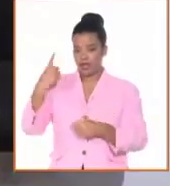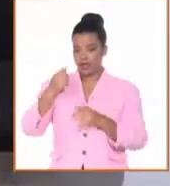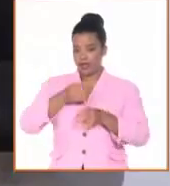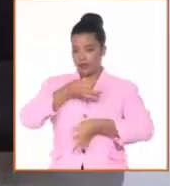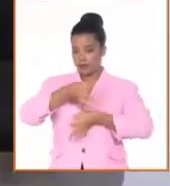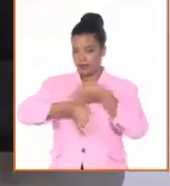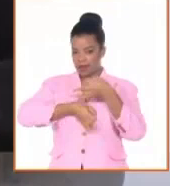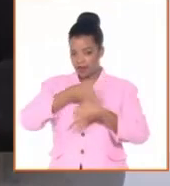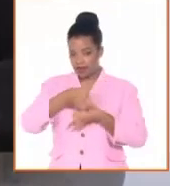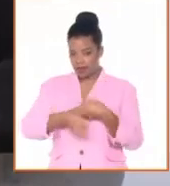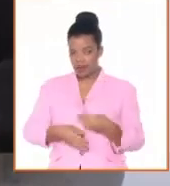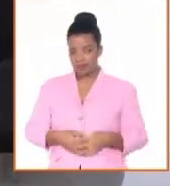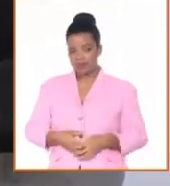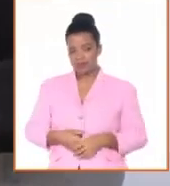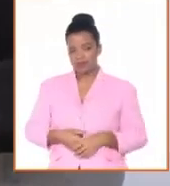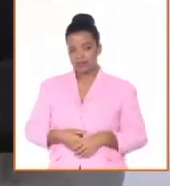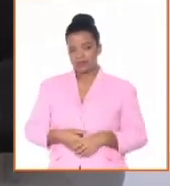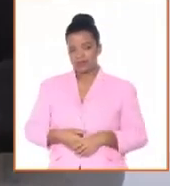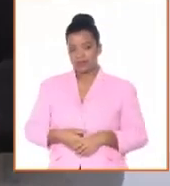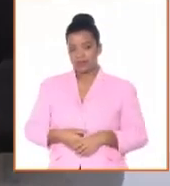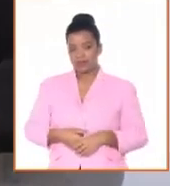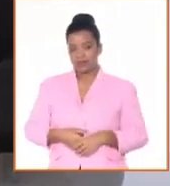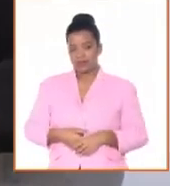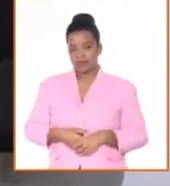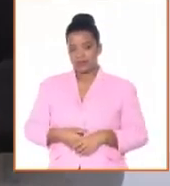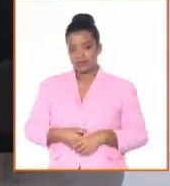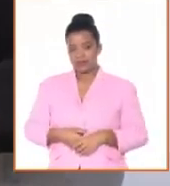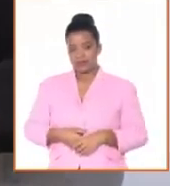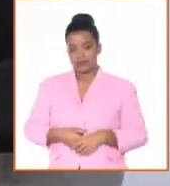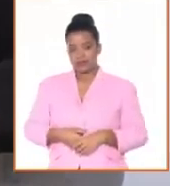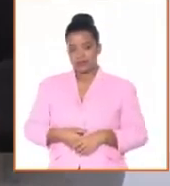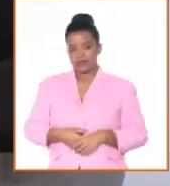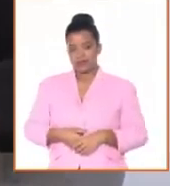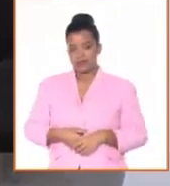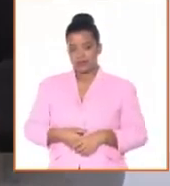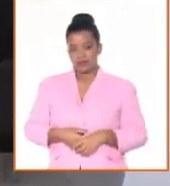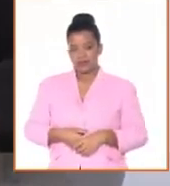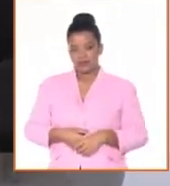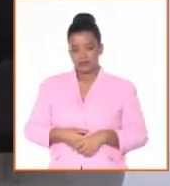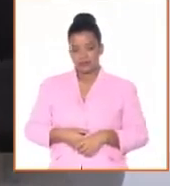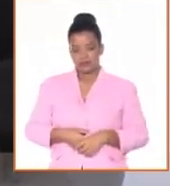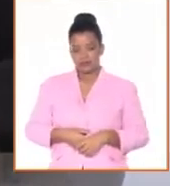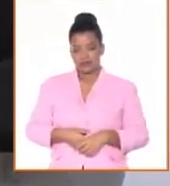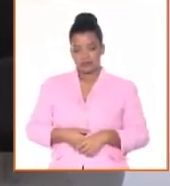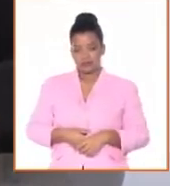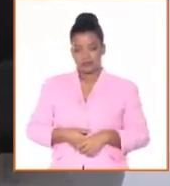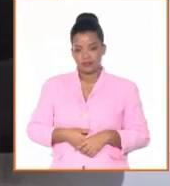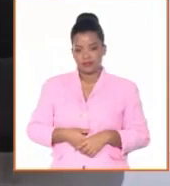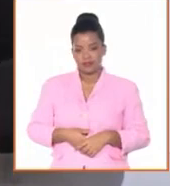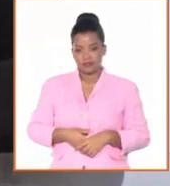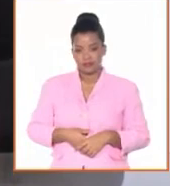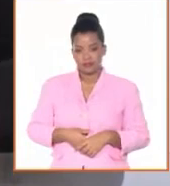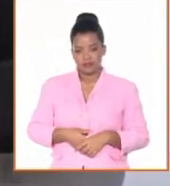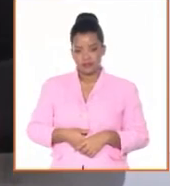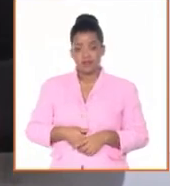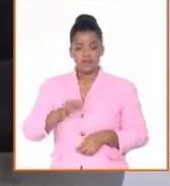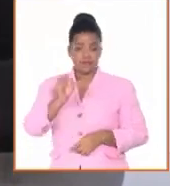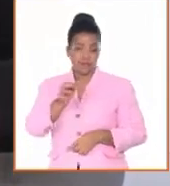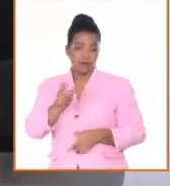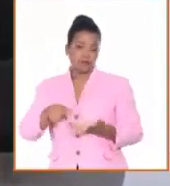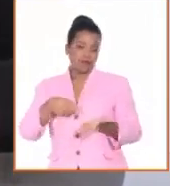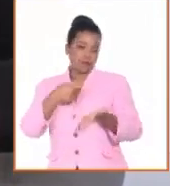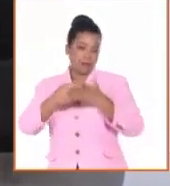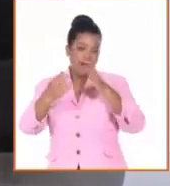esto es en cuanto a las transmisiones de dominio aquí Bueno hablamos de los actos de compraventa